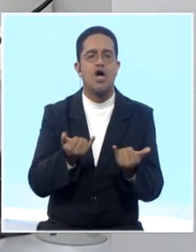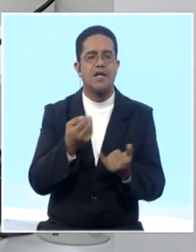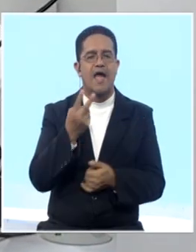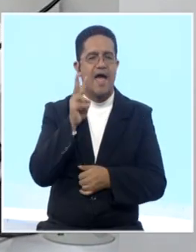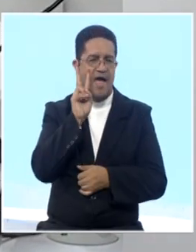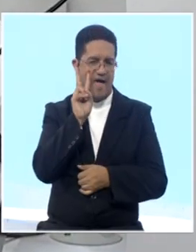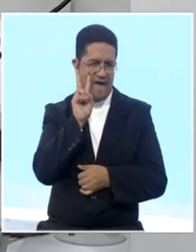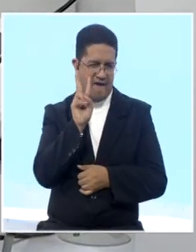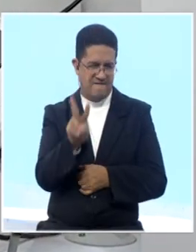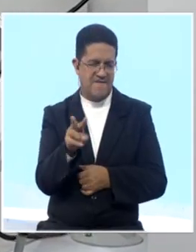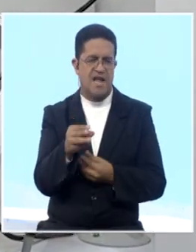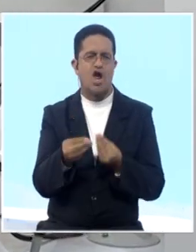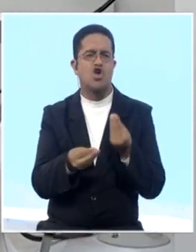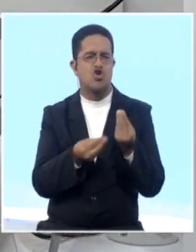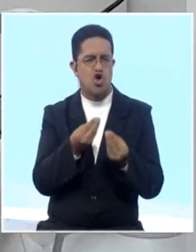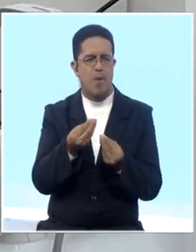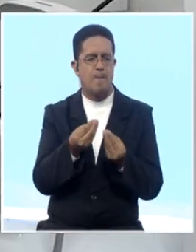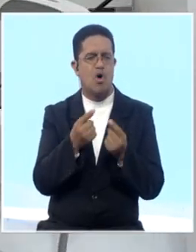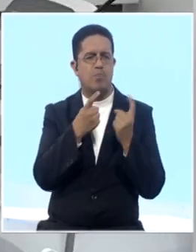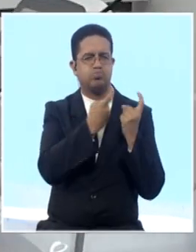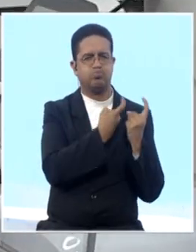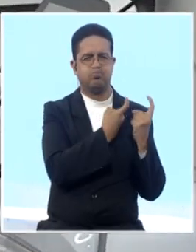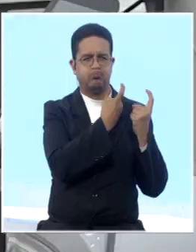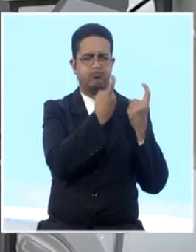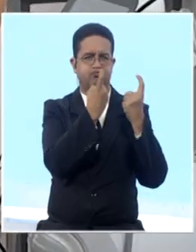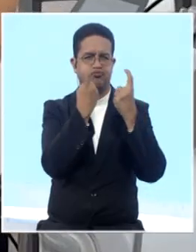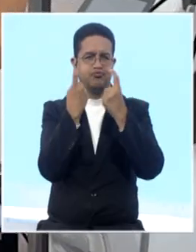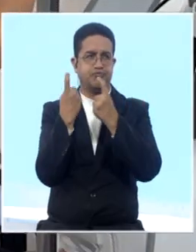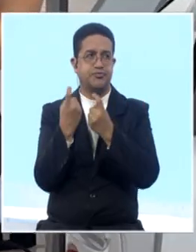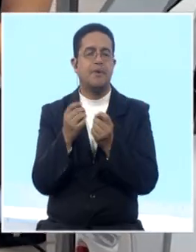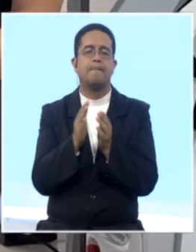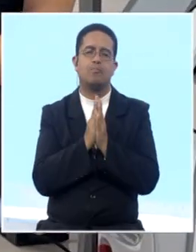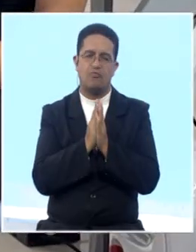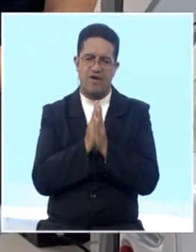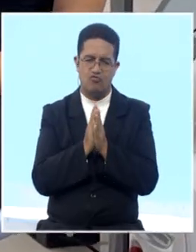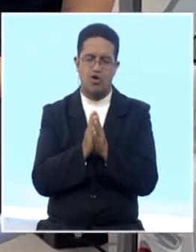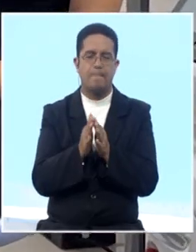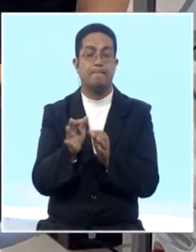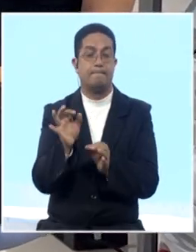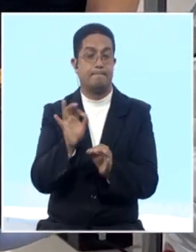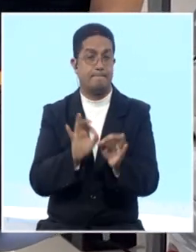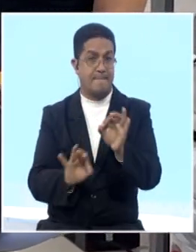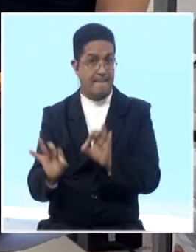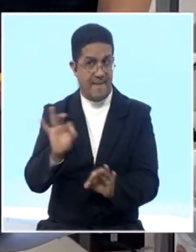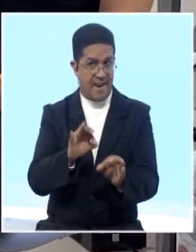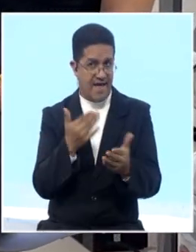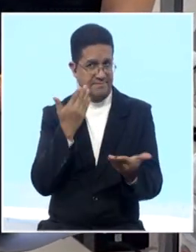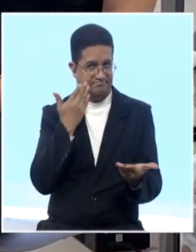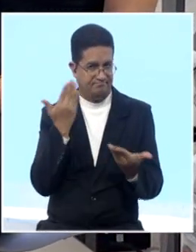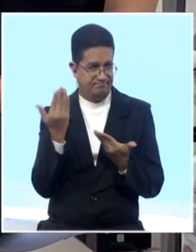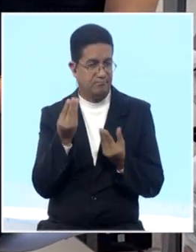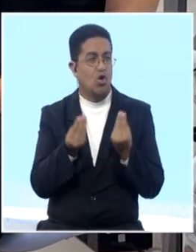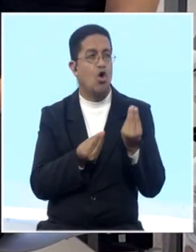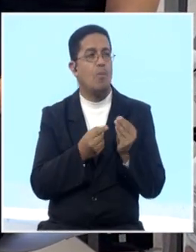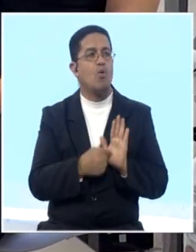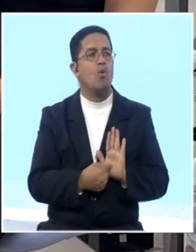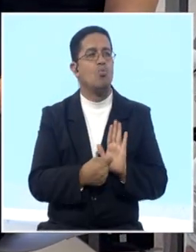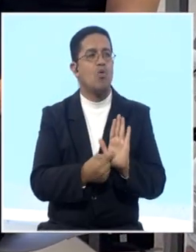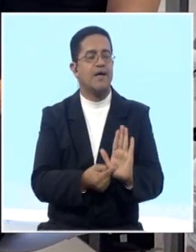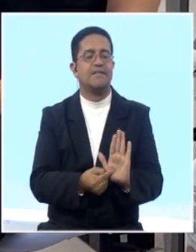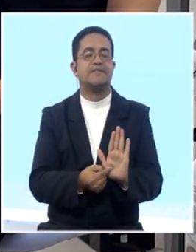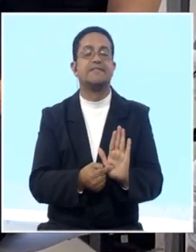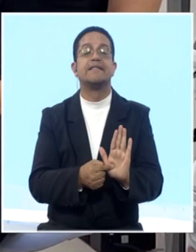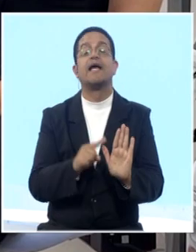práctica también cómo sería ese escáner oral. Vamos a hacer toda la preparación para que nuestro especialista pues nos muestre cómo se realiza,